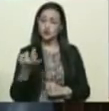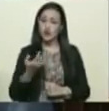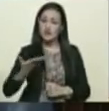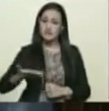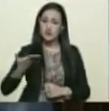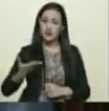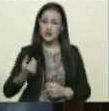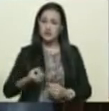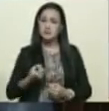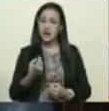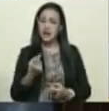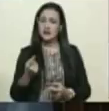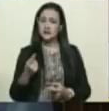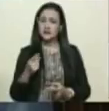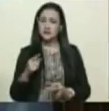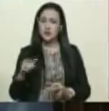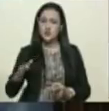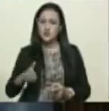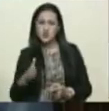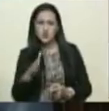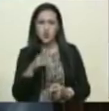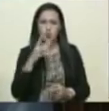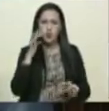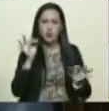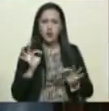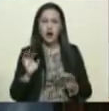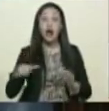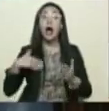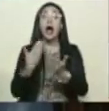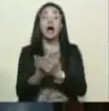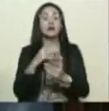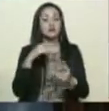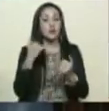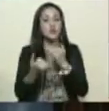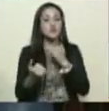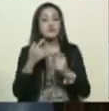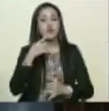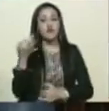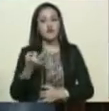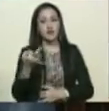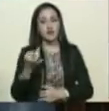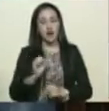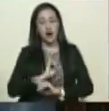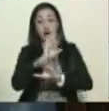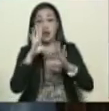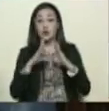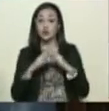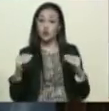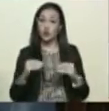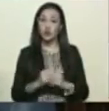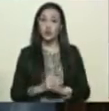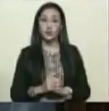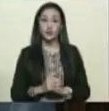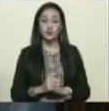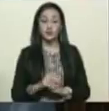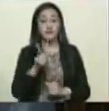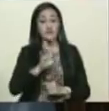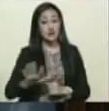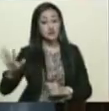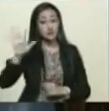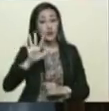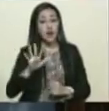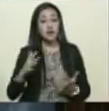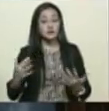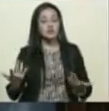llegar a la verdad absoluta y el esclarecimiento total de estos hechos para que en venezuela se respire